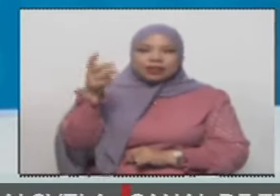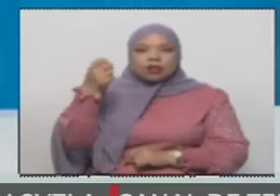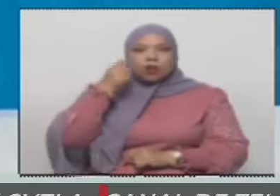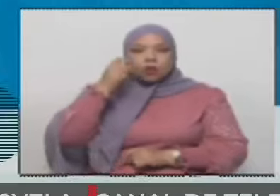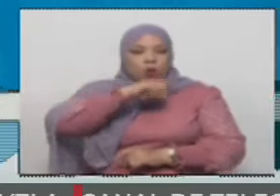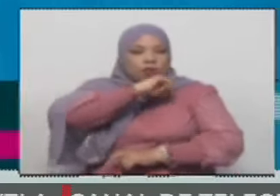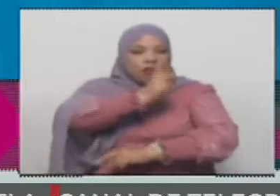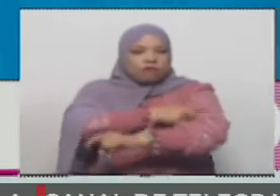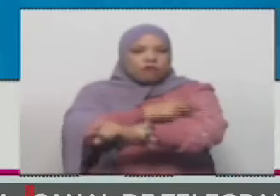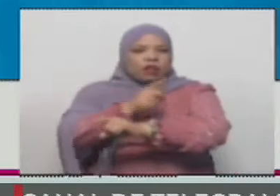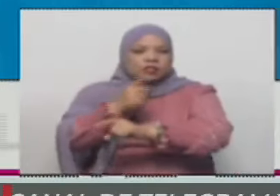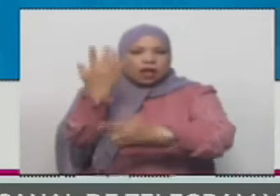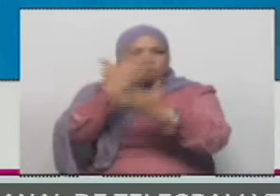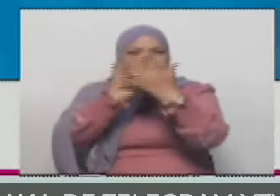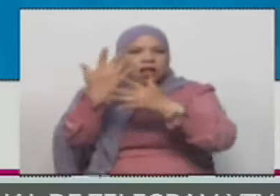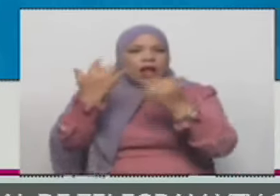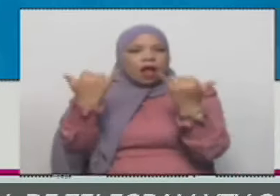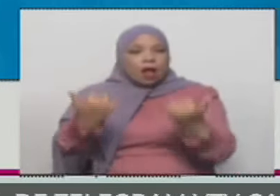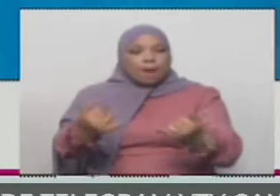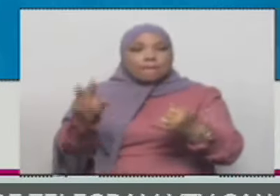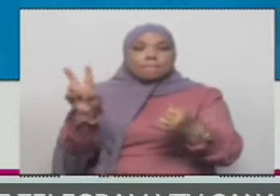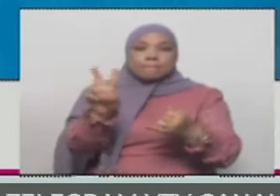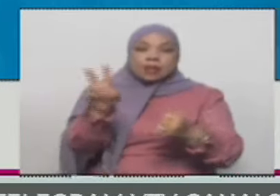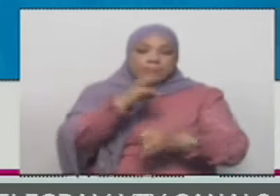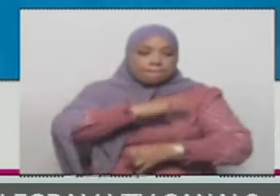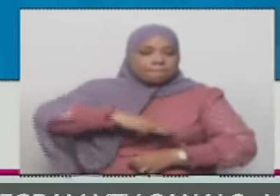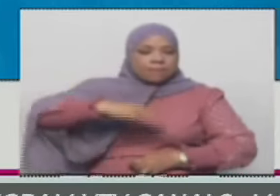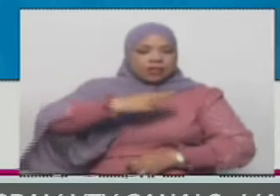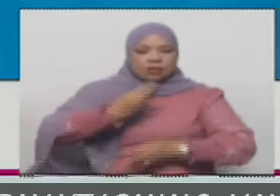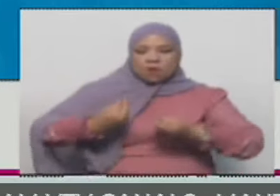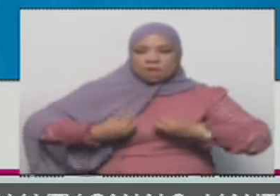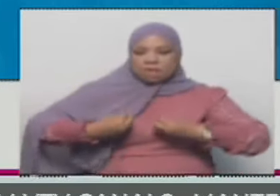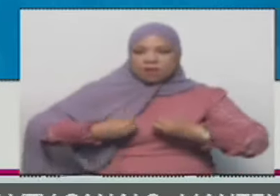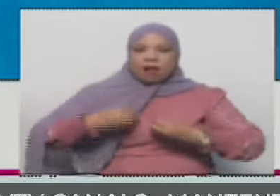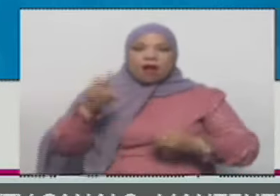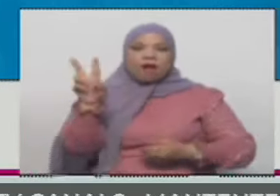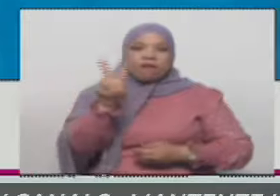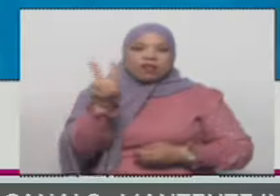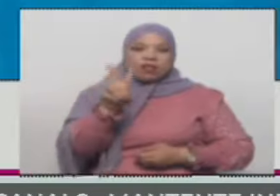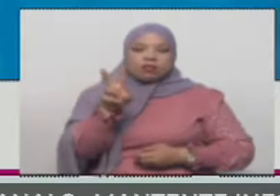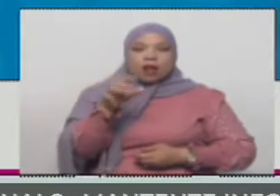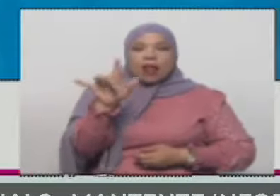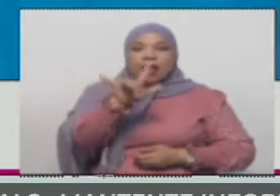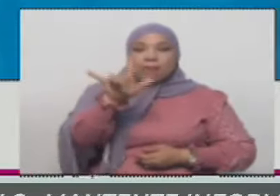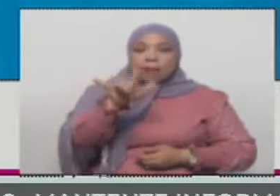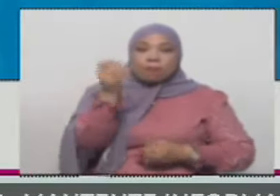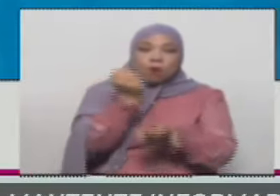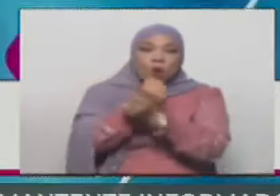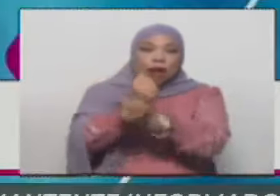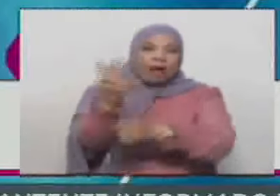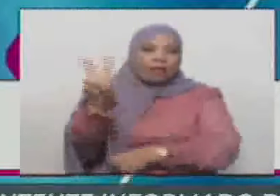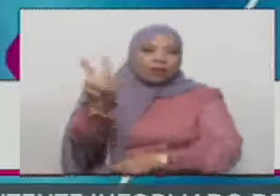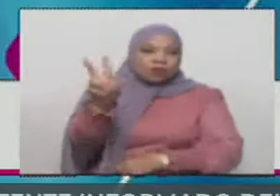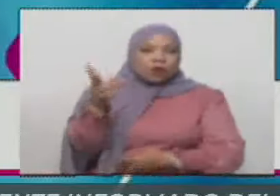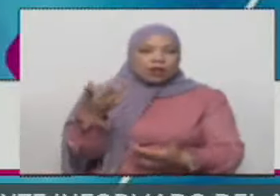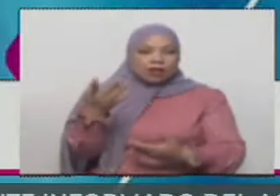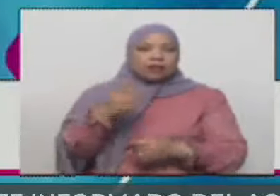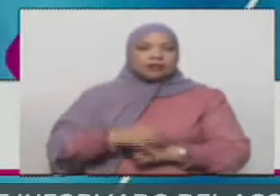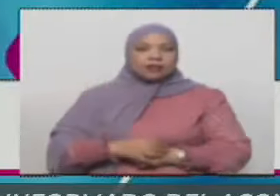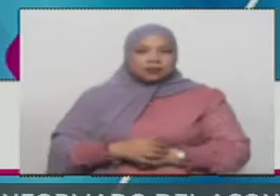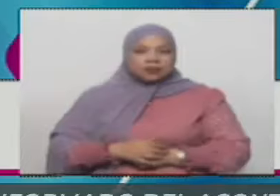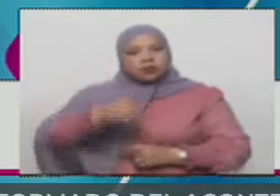invisibilizada y que la gran misión Viva Venezuela, mi patria querida, viene a colocar donde tiene que estar, en el